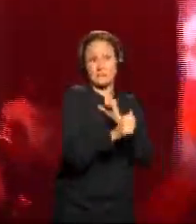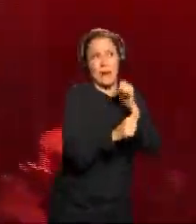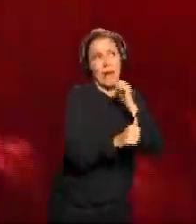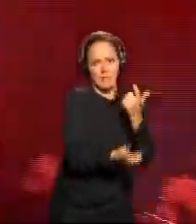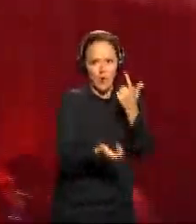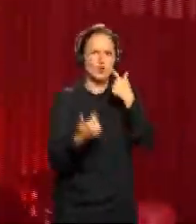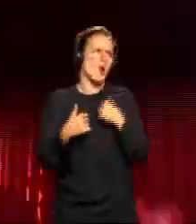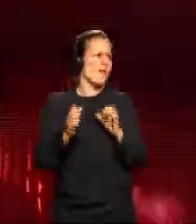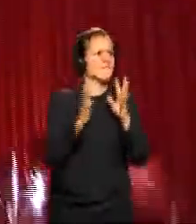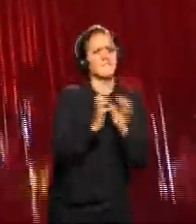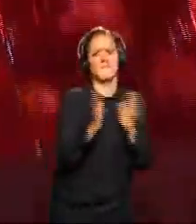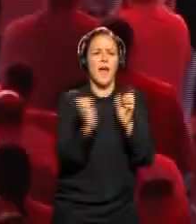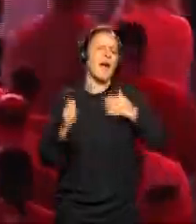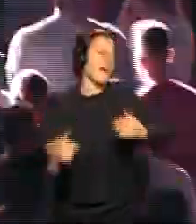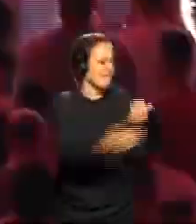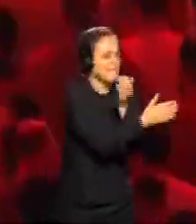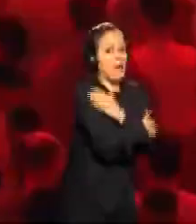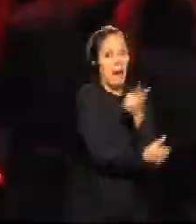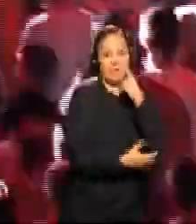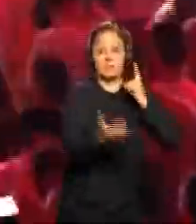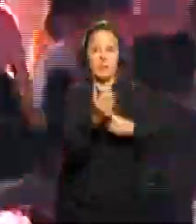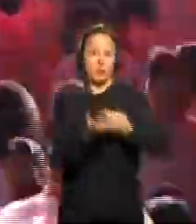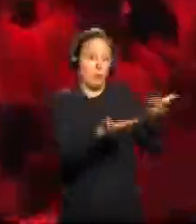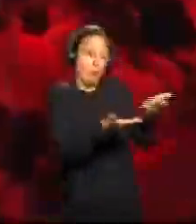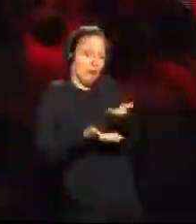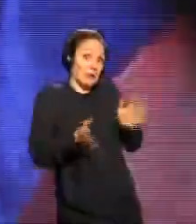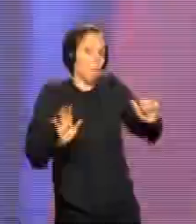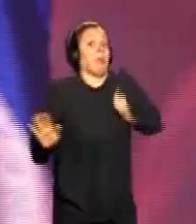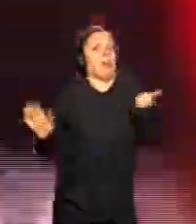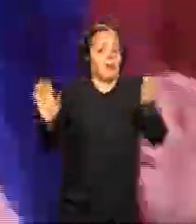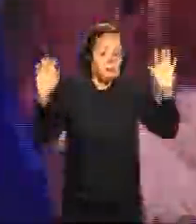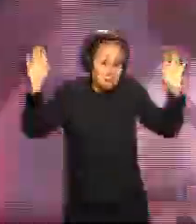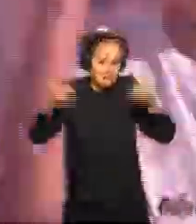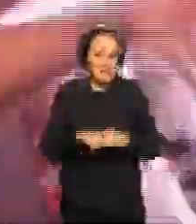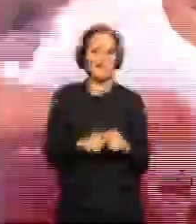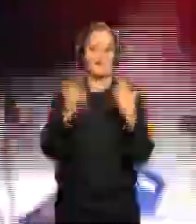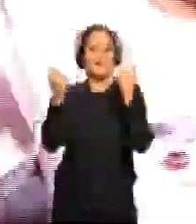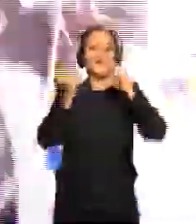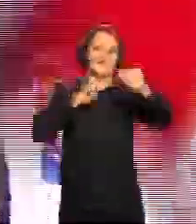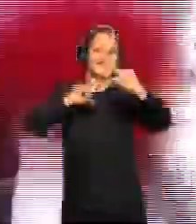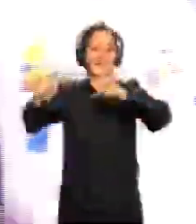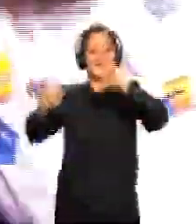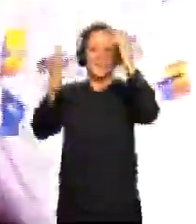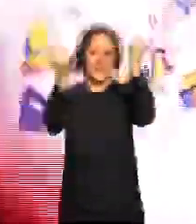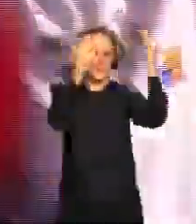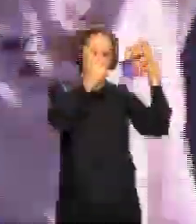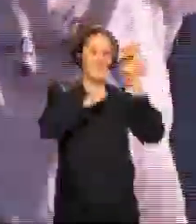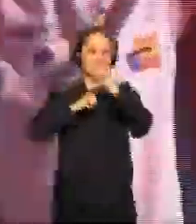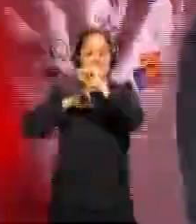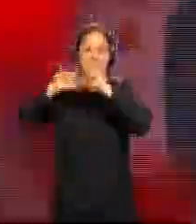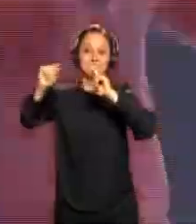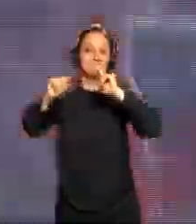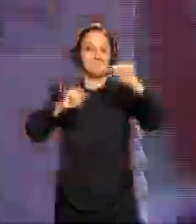Estoy desesperado, ponle un abrazo y a ver si me invita un perrito. ¡Te paso! Yo ya me voy, goodbye. Yo ya me